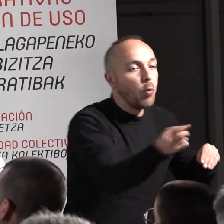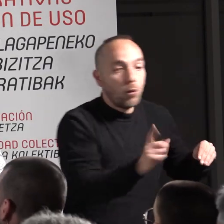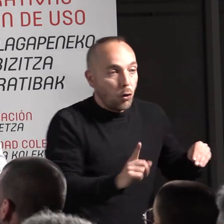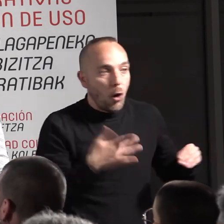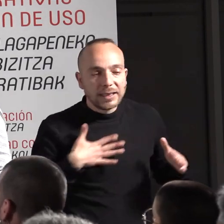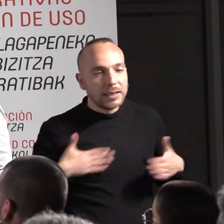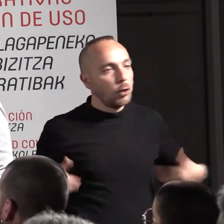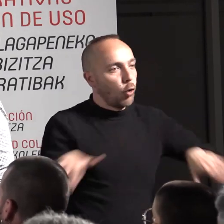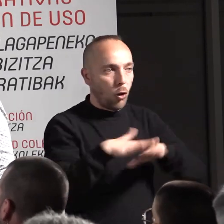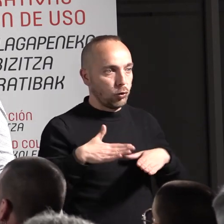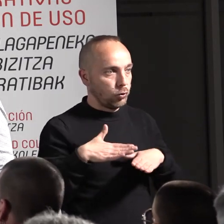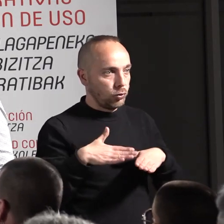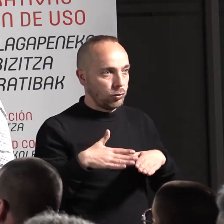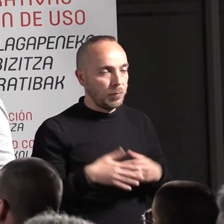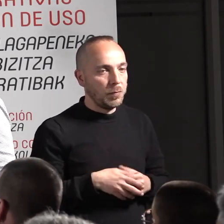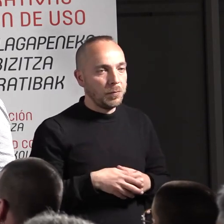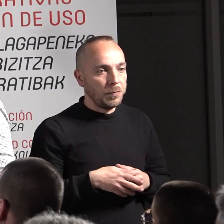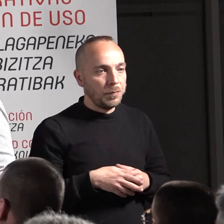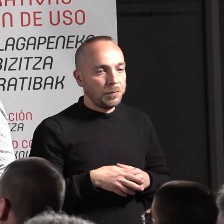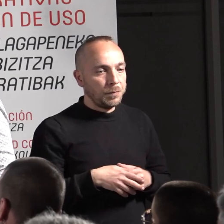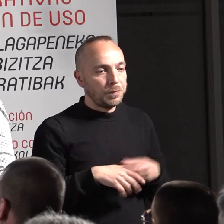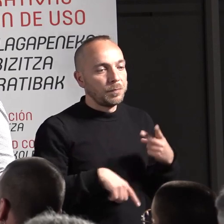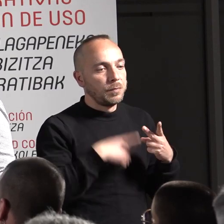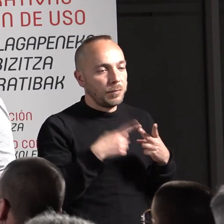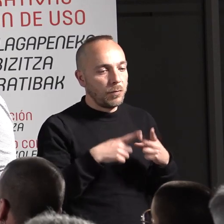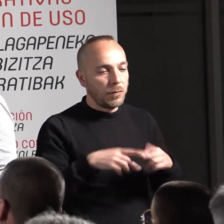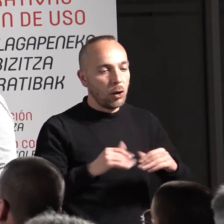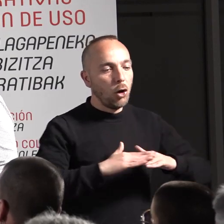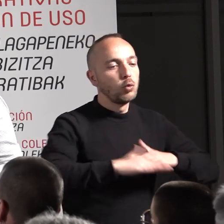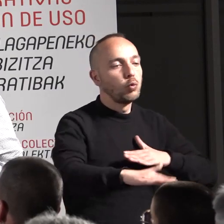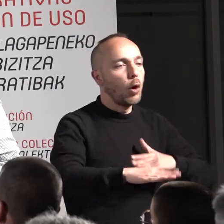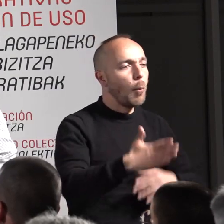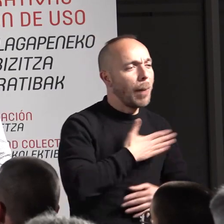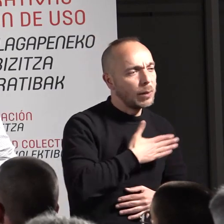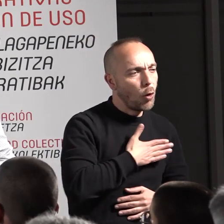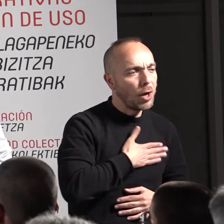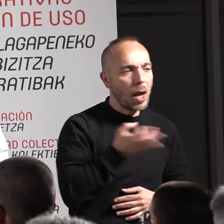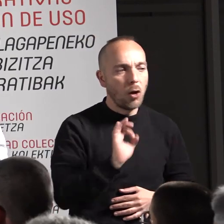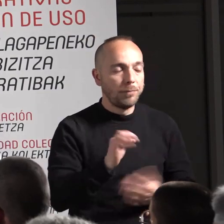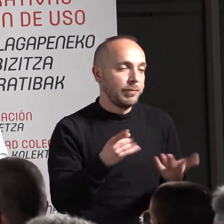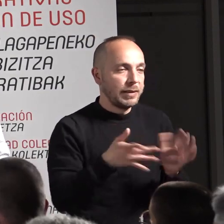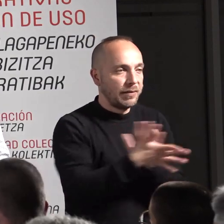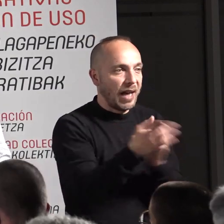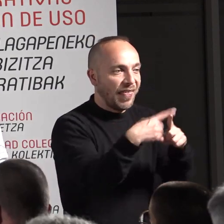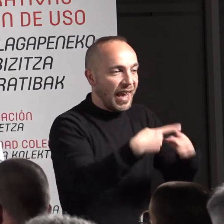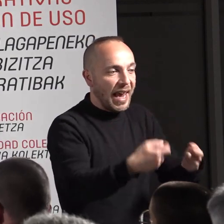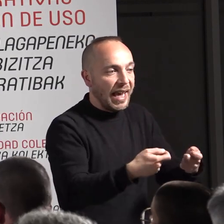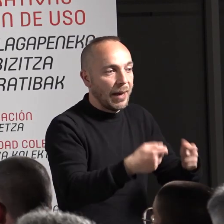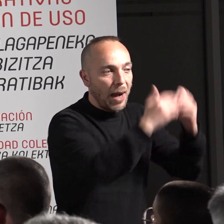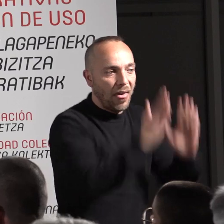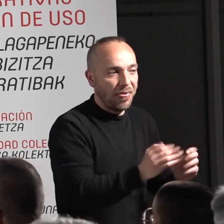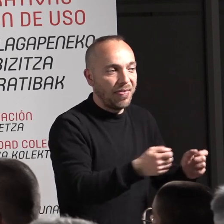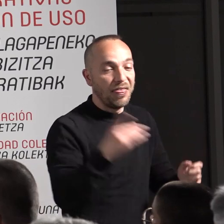en segundo lugar, puede ser suelo patrimonial o suelo demanial, es decir, suelo de equipamiento o suelo, digamos, para hacer